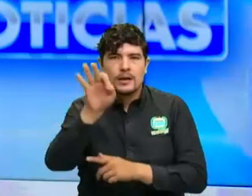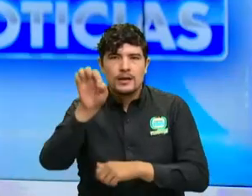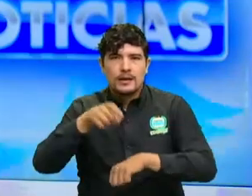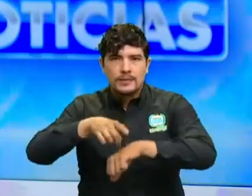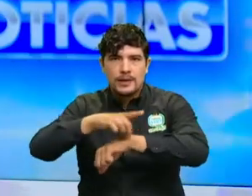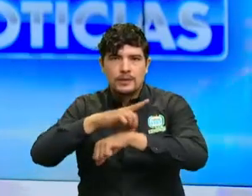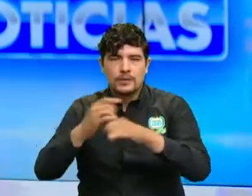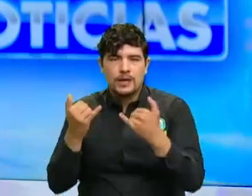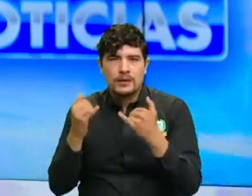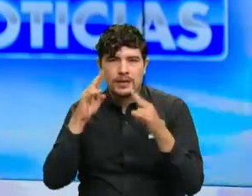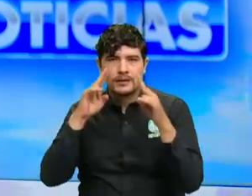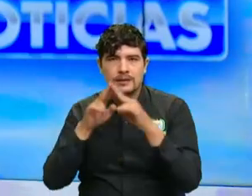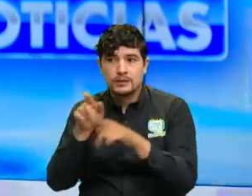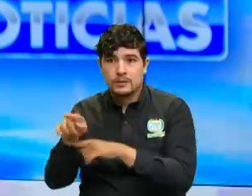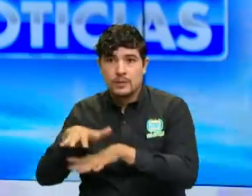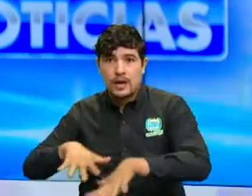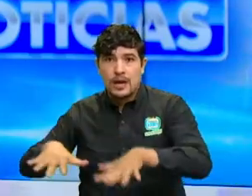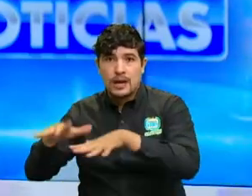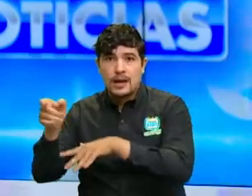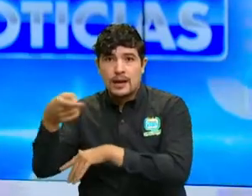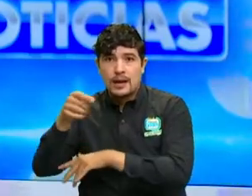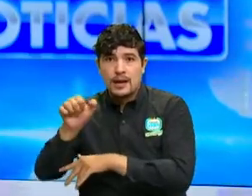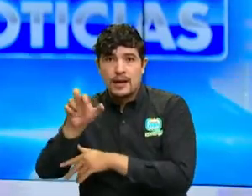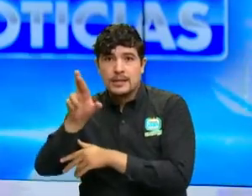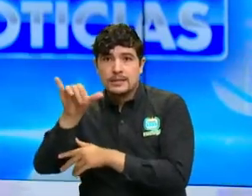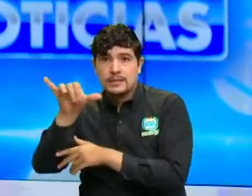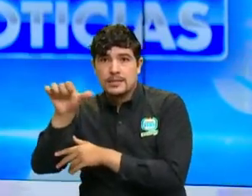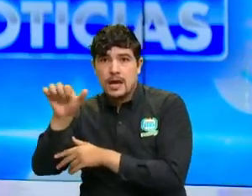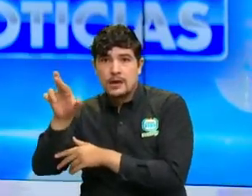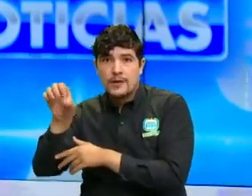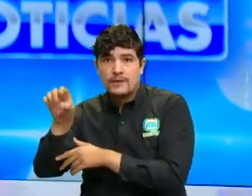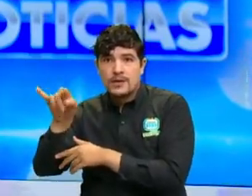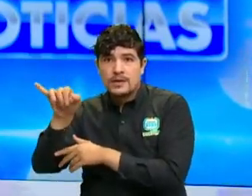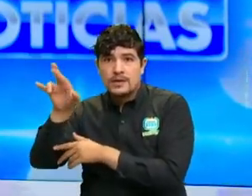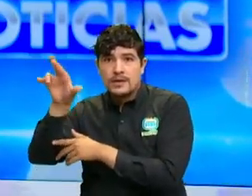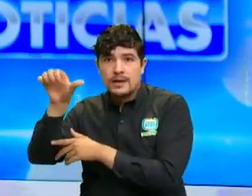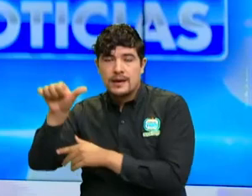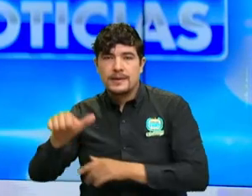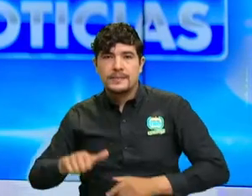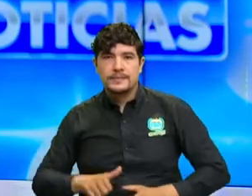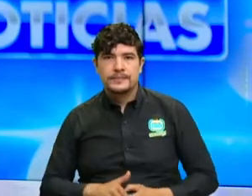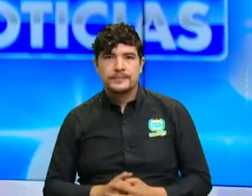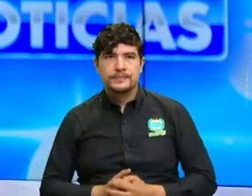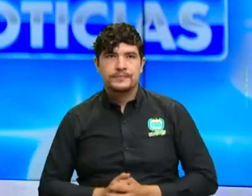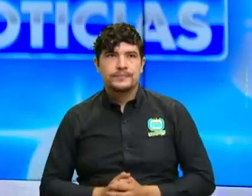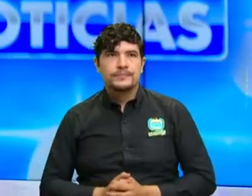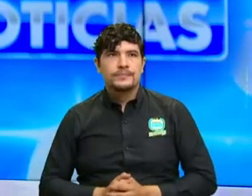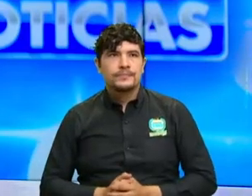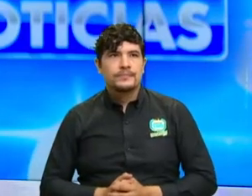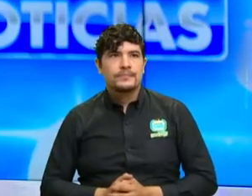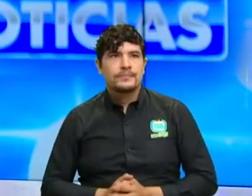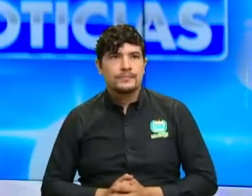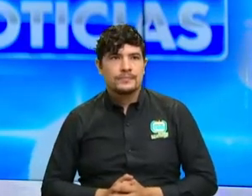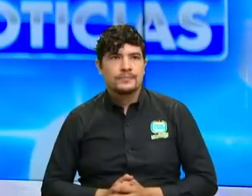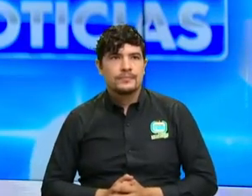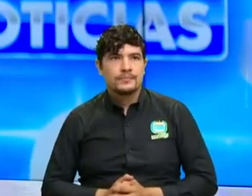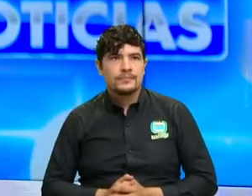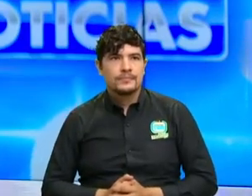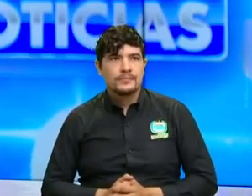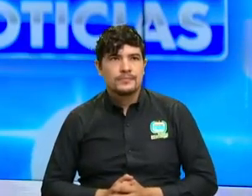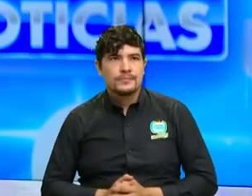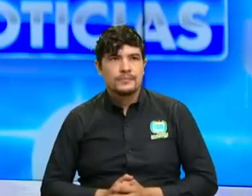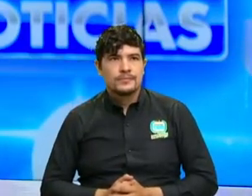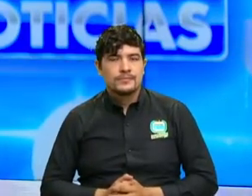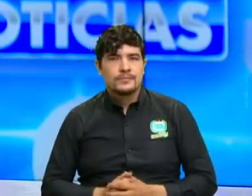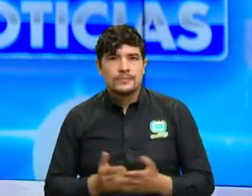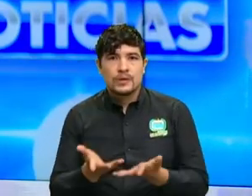nos trasladamos rápidamente a la provincia de garcía rovira porque por riesgo de colapso fueron demolidas las ruinas del seminario mayor de los misioneros redentoristas esto es en el